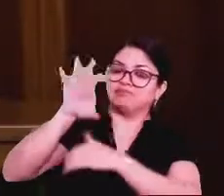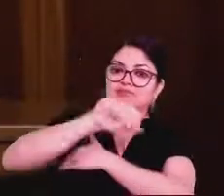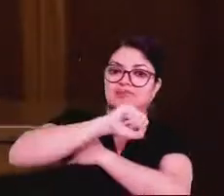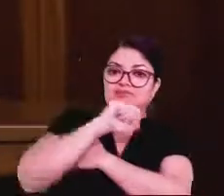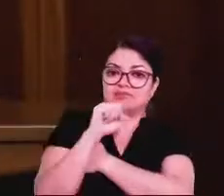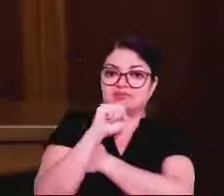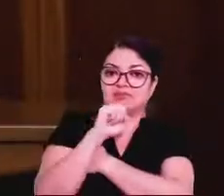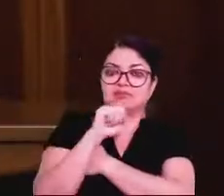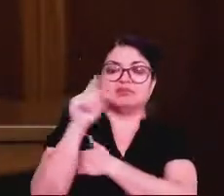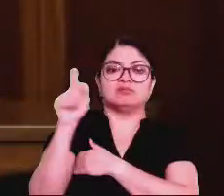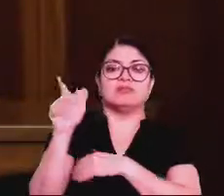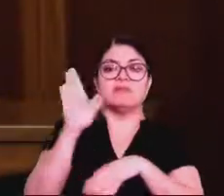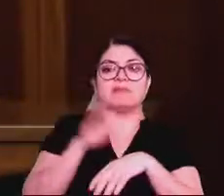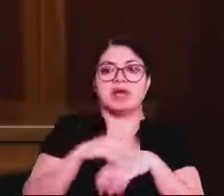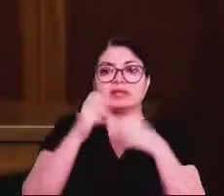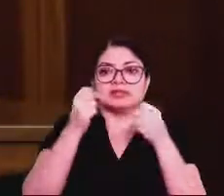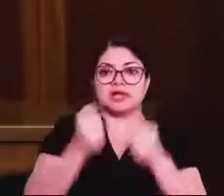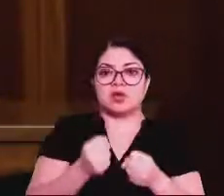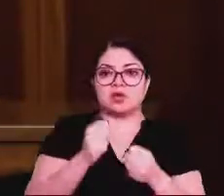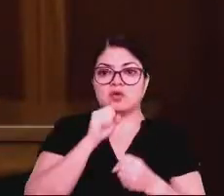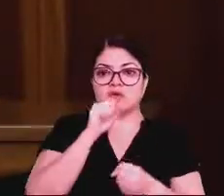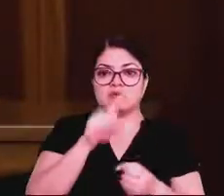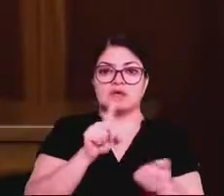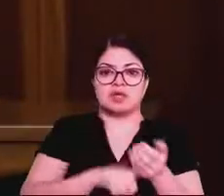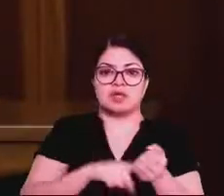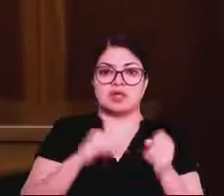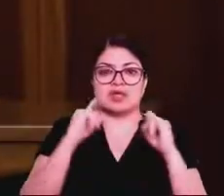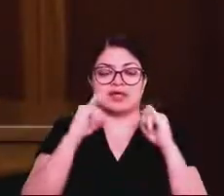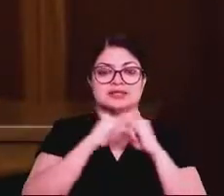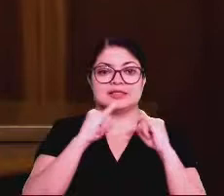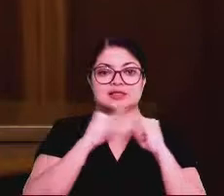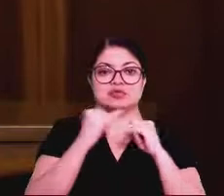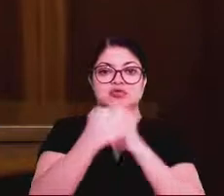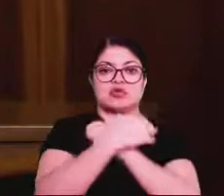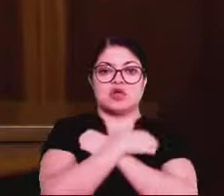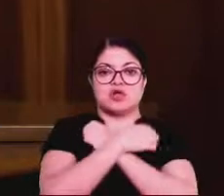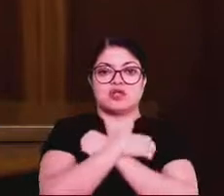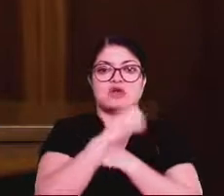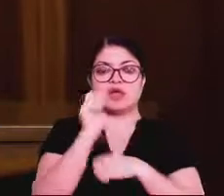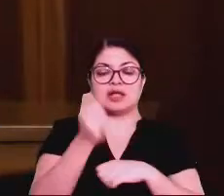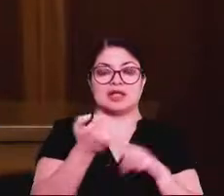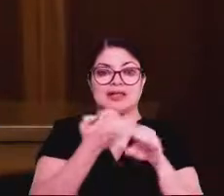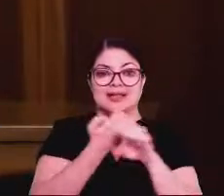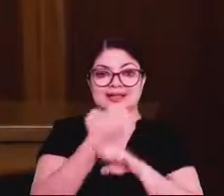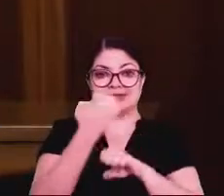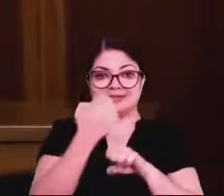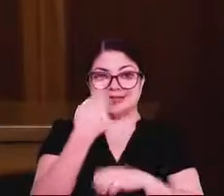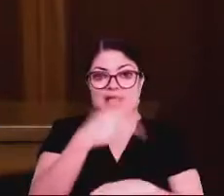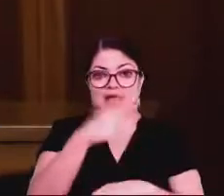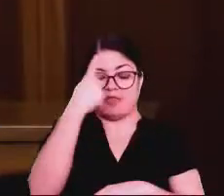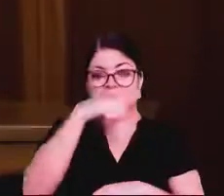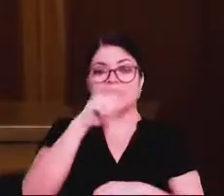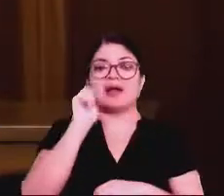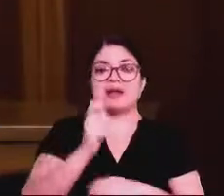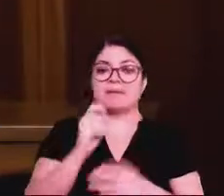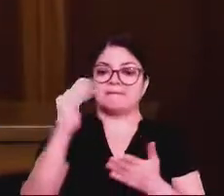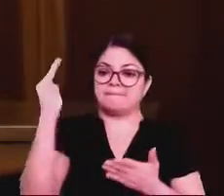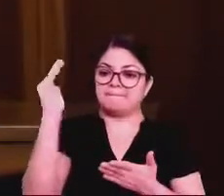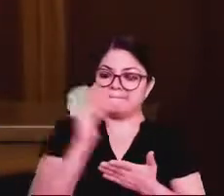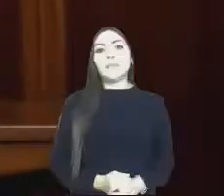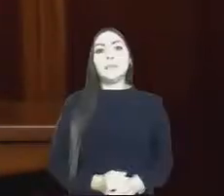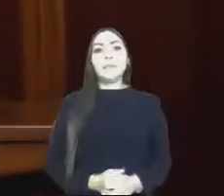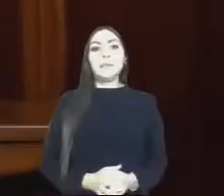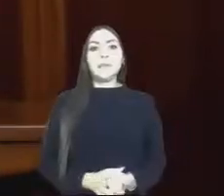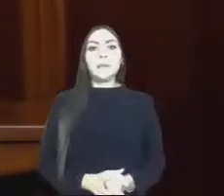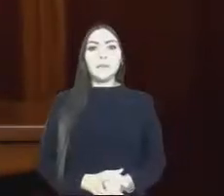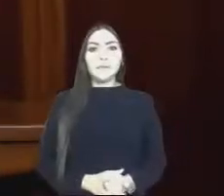almacenamiento seguro dentro de las instituciones educativas del Estado para reducir el traslado de